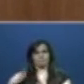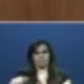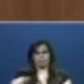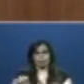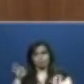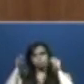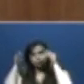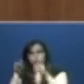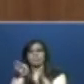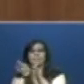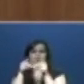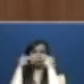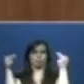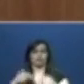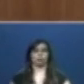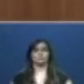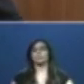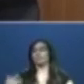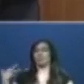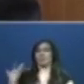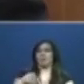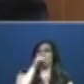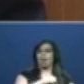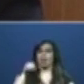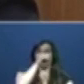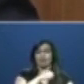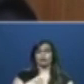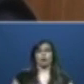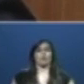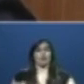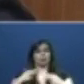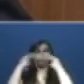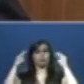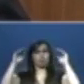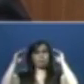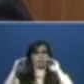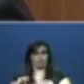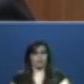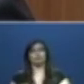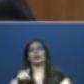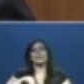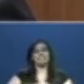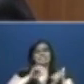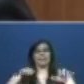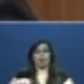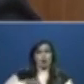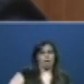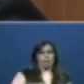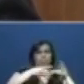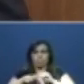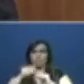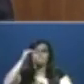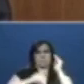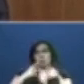a lo largo de estos años la reducción del gasto público los ajustes que se han aplicado en castiga y le nuos servicios han sido menores que en la media de la